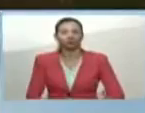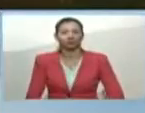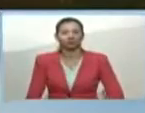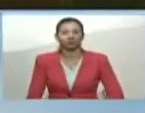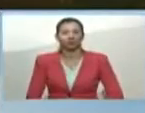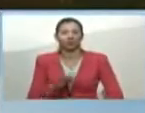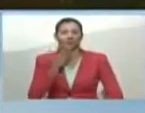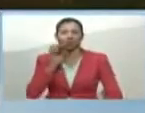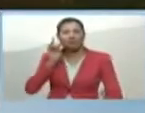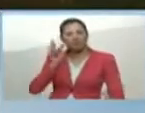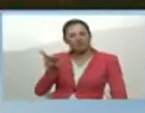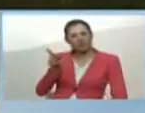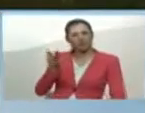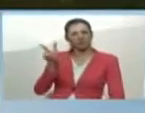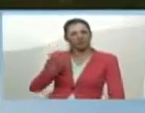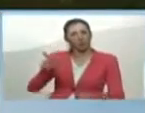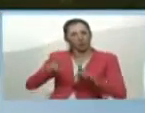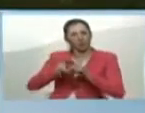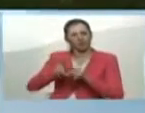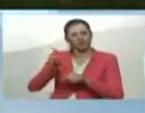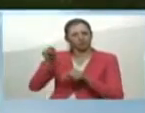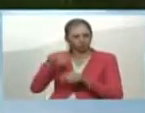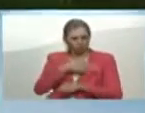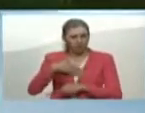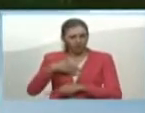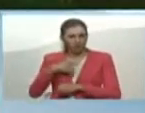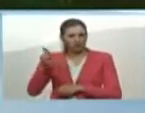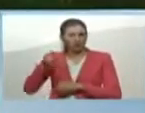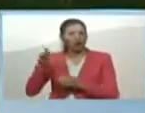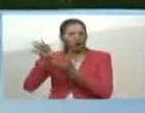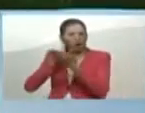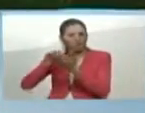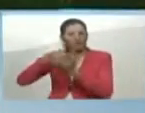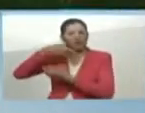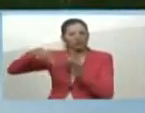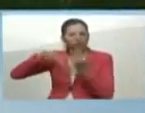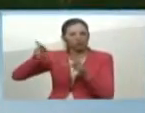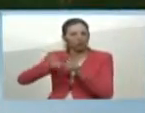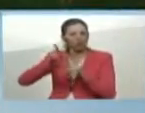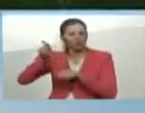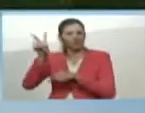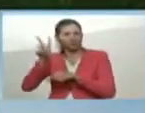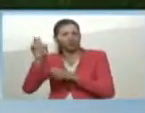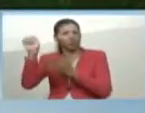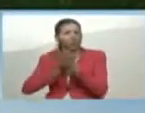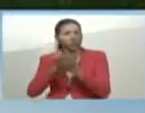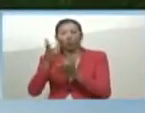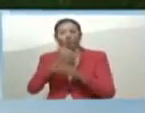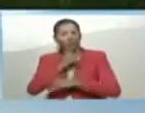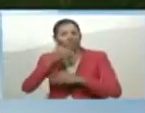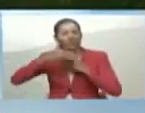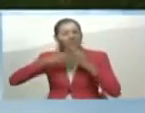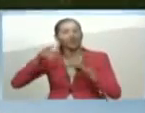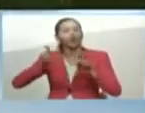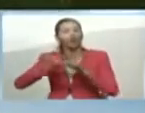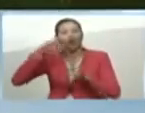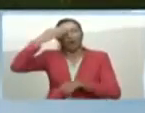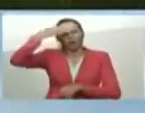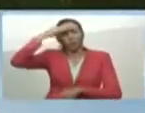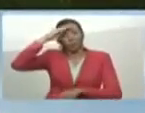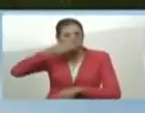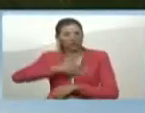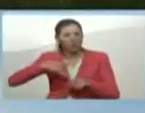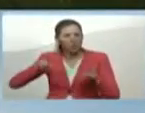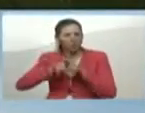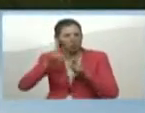Venezuela, ustedes quieren ser como Venezuela, le dicen al mundo, como antes hacían con Cuba. Ustedes quieren ser como Cuba.